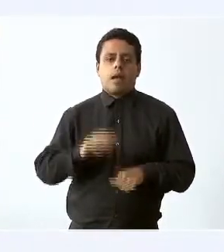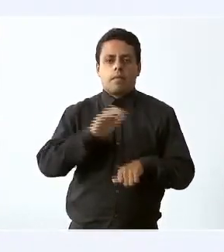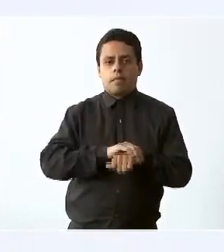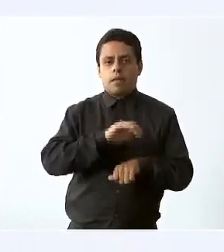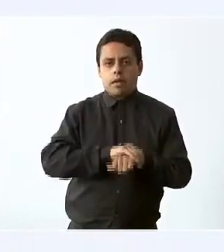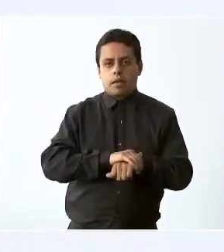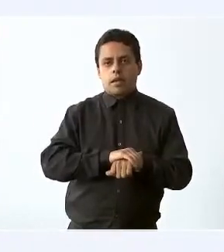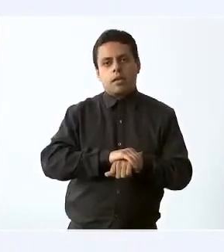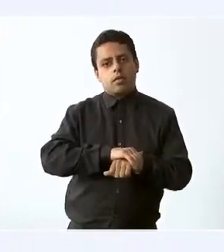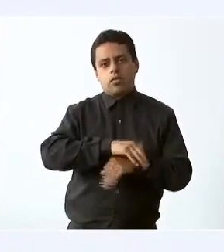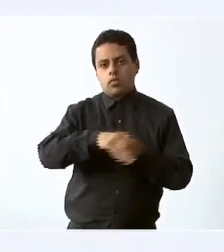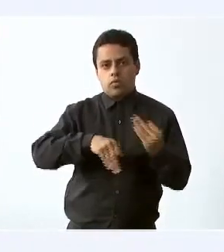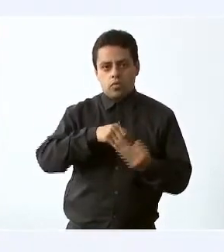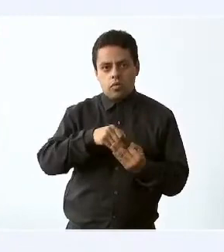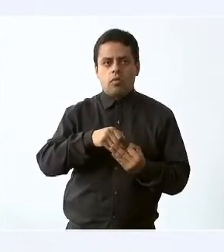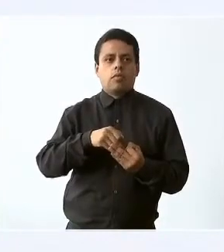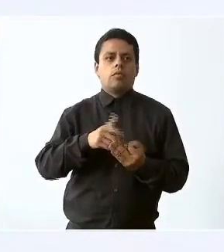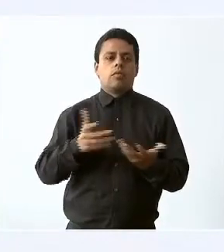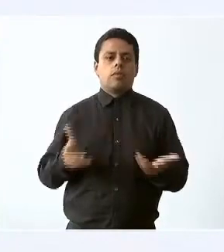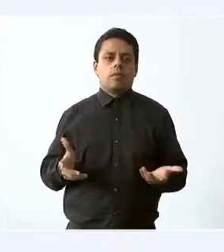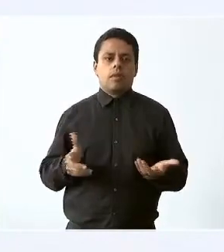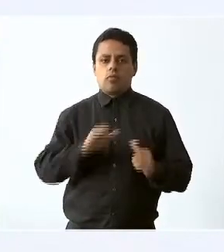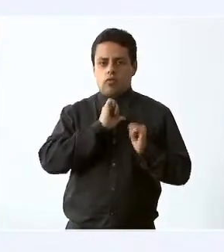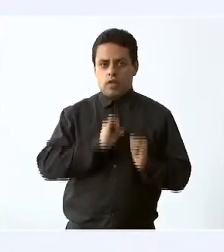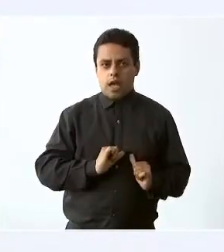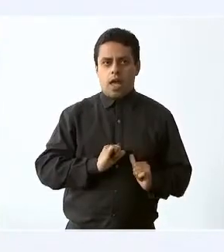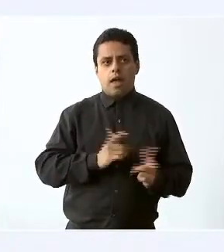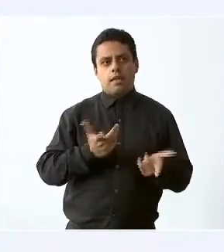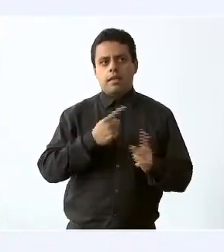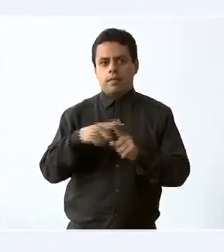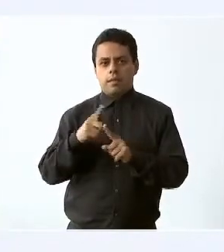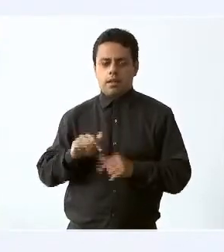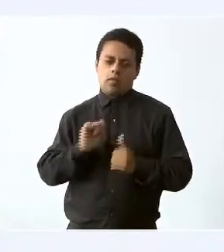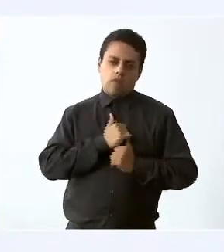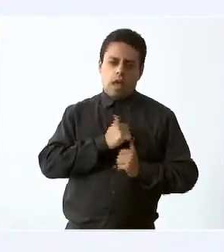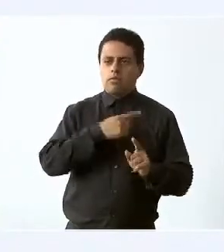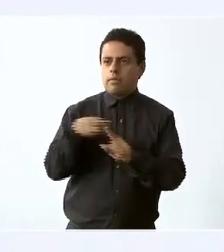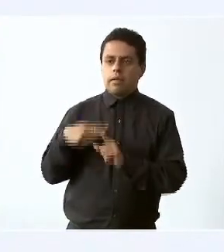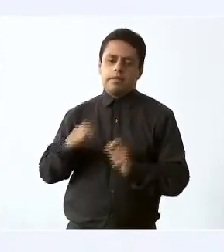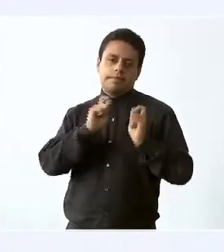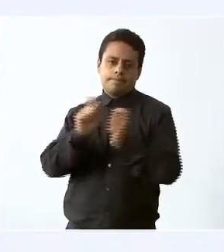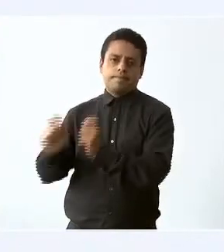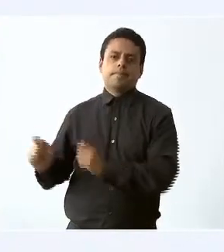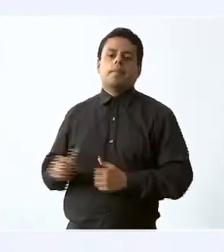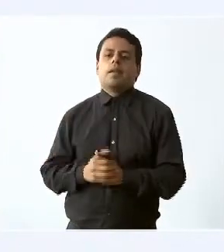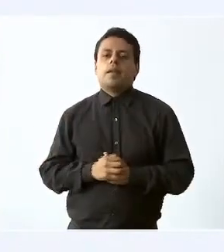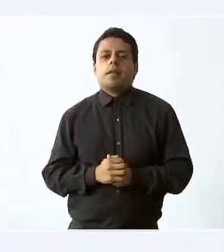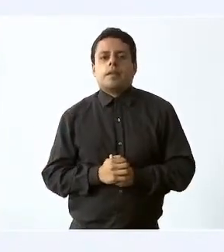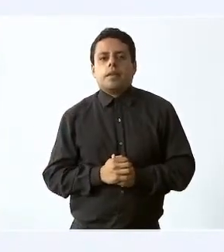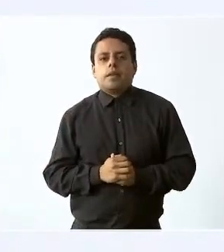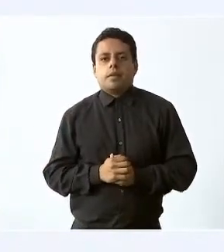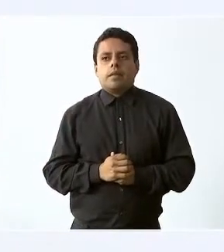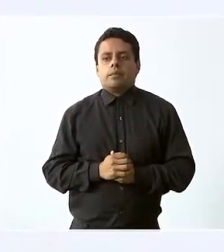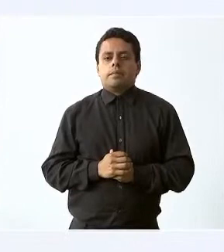amigas, amigos, autoridades civiles, militares.